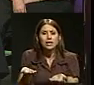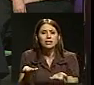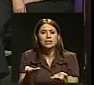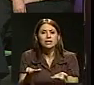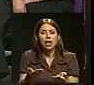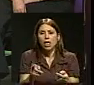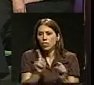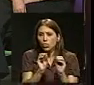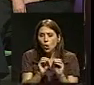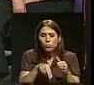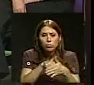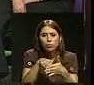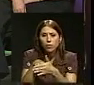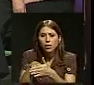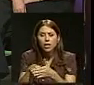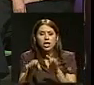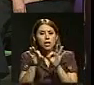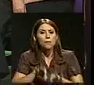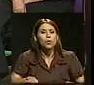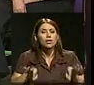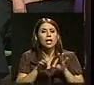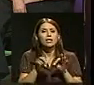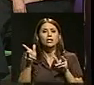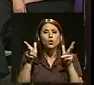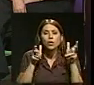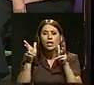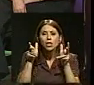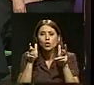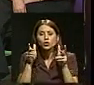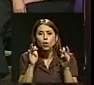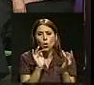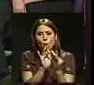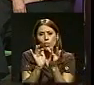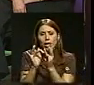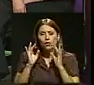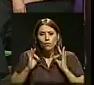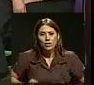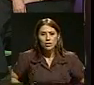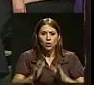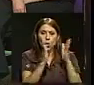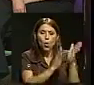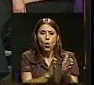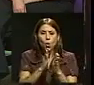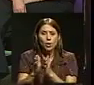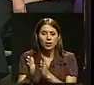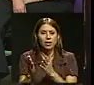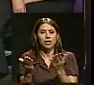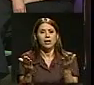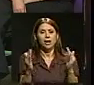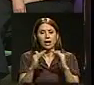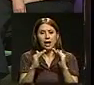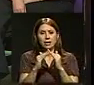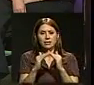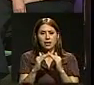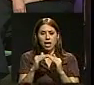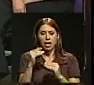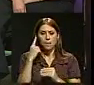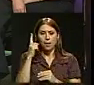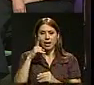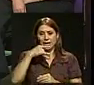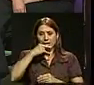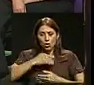los sonidos, el contacto físico, el orden en la casa para que el niño pueda desplazarse. Es decir, ahí tendríamos que